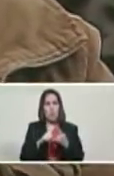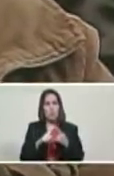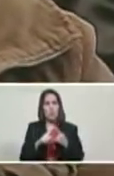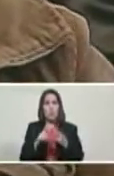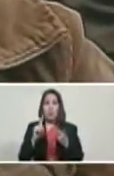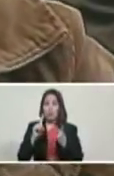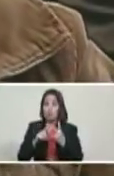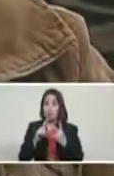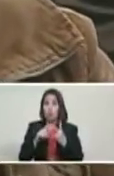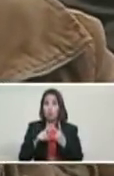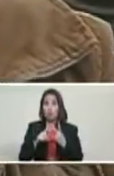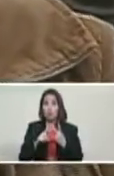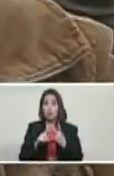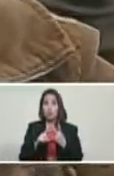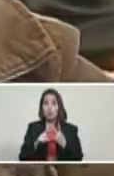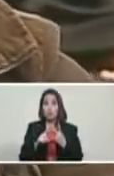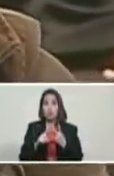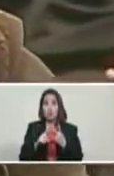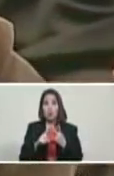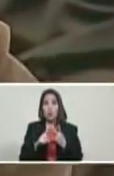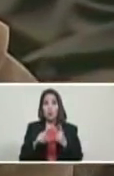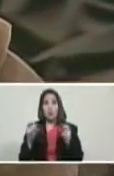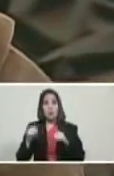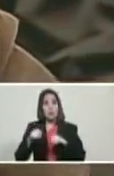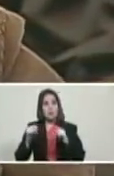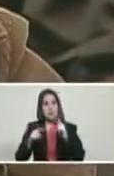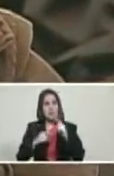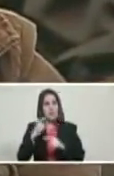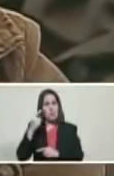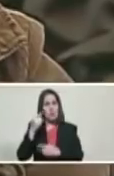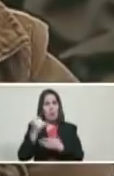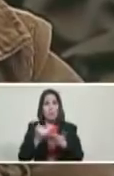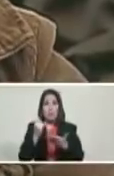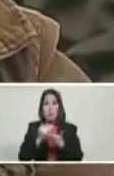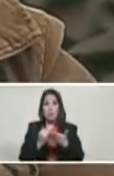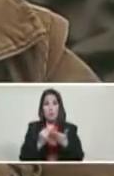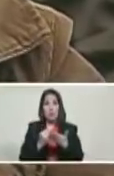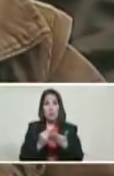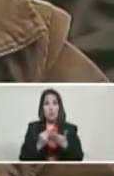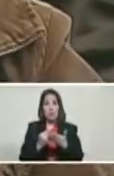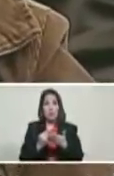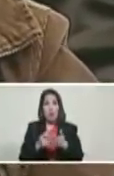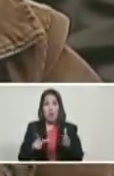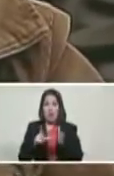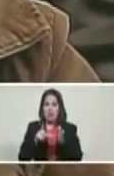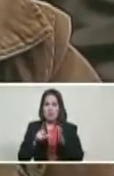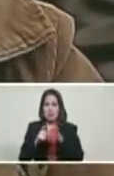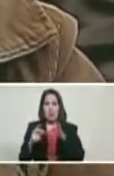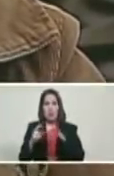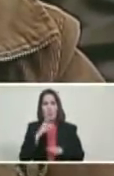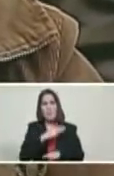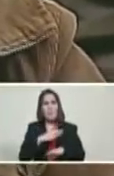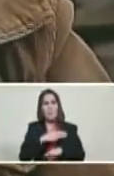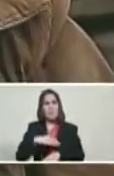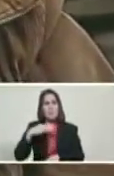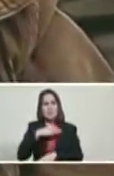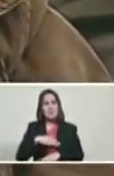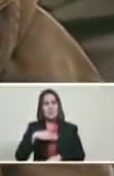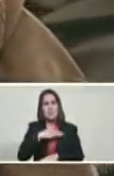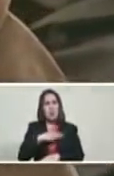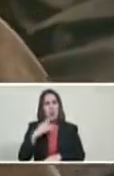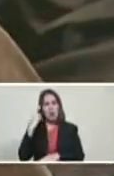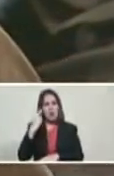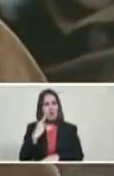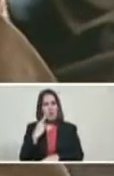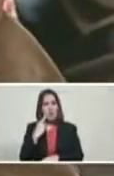2, Robinson 2. Correcto. Después me inscribí en Riva y estudié en Riva, en Sucre,